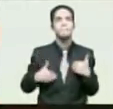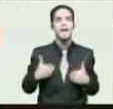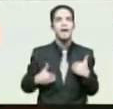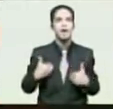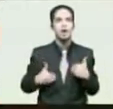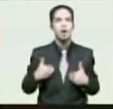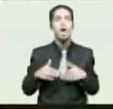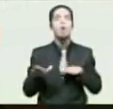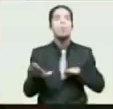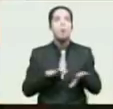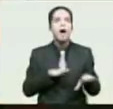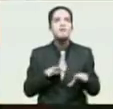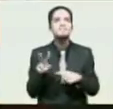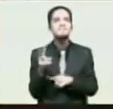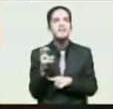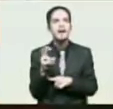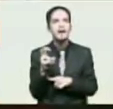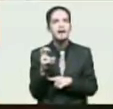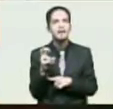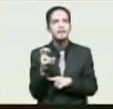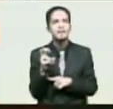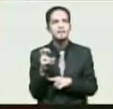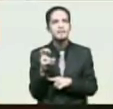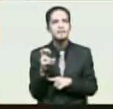miércoles, jueves y viernes.